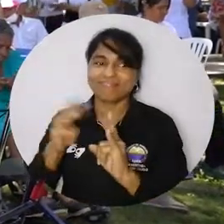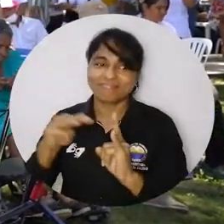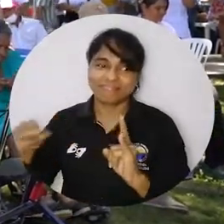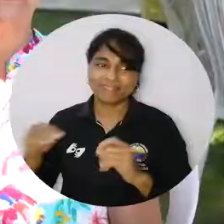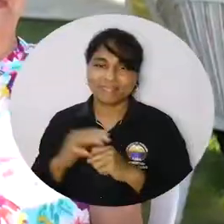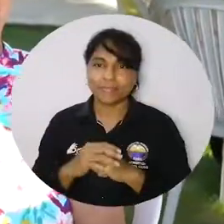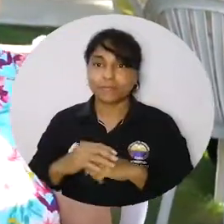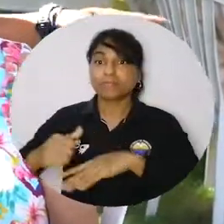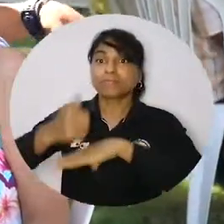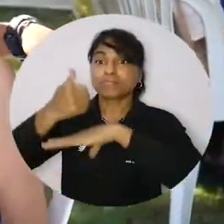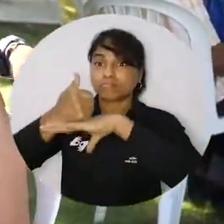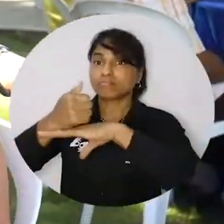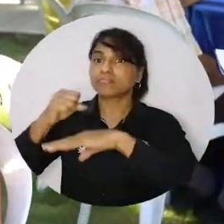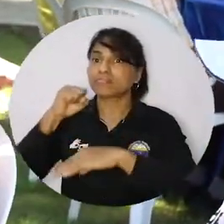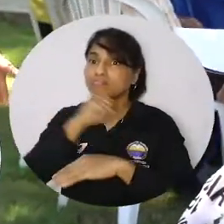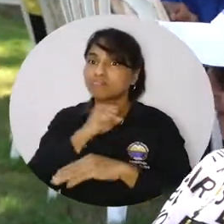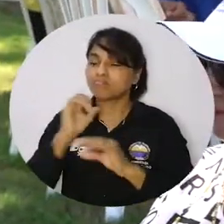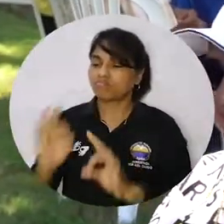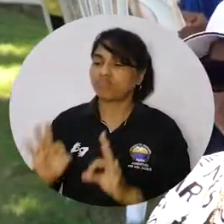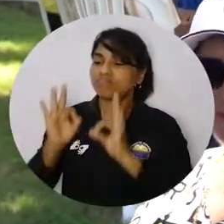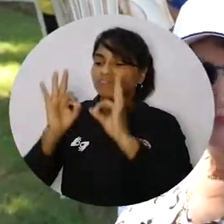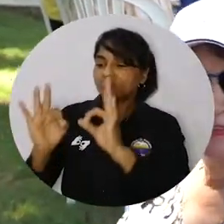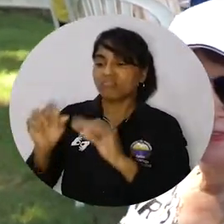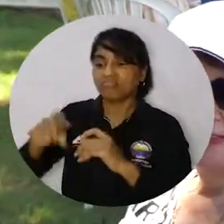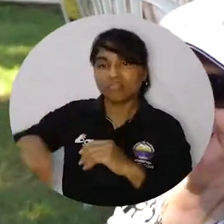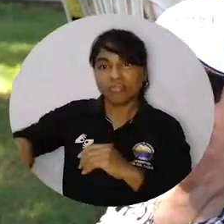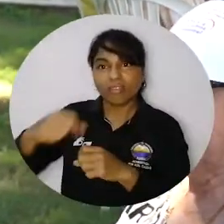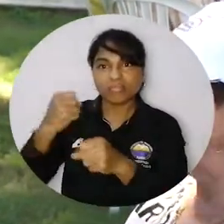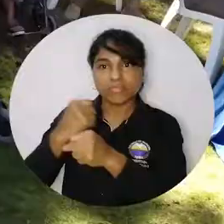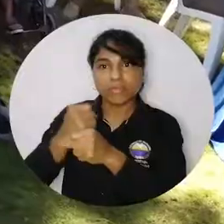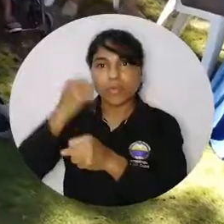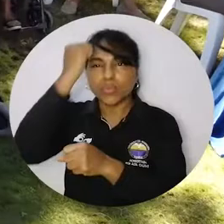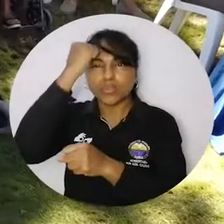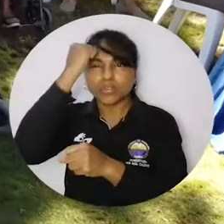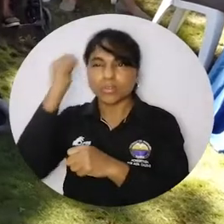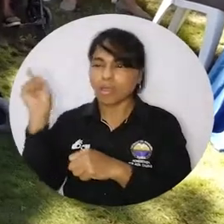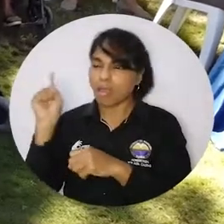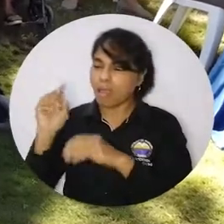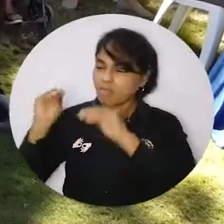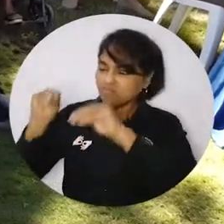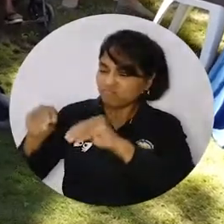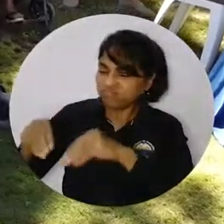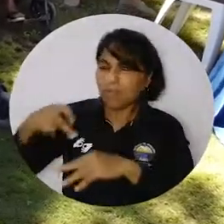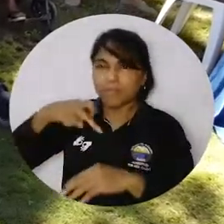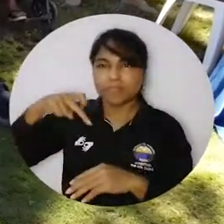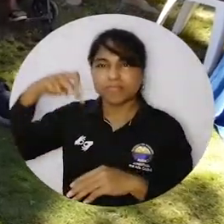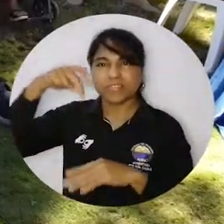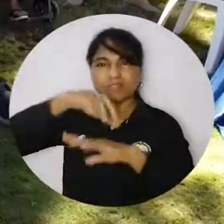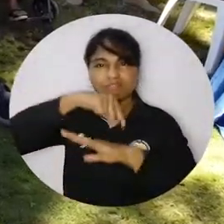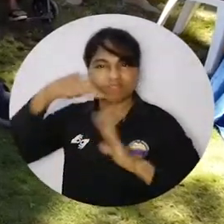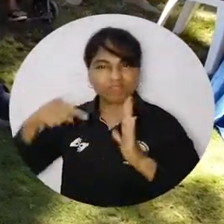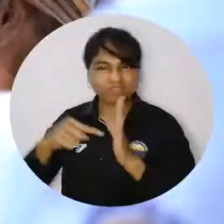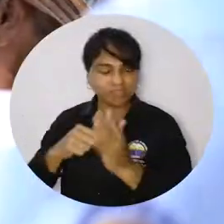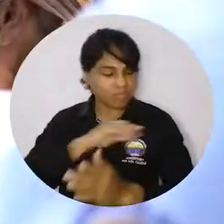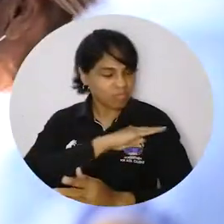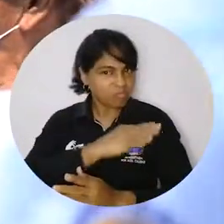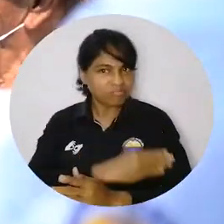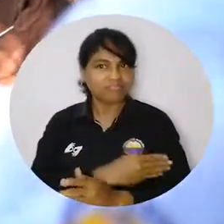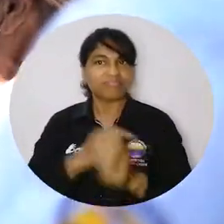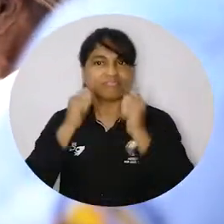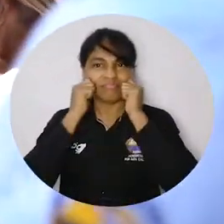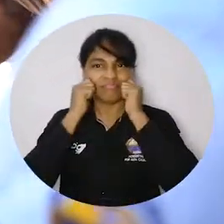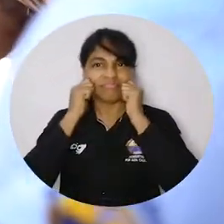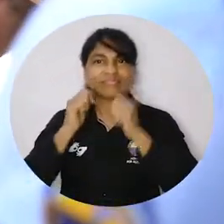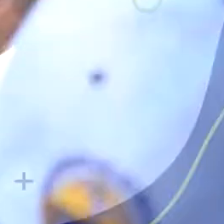la universidad. El rector Pablo Vera Salazar exalta la labor de los docentes que por años han formado profesionales íntegros, globales y con